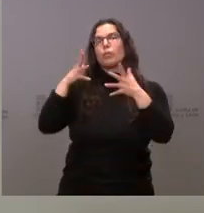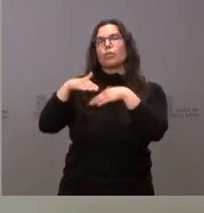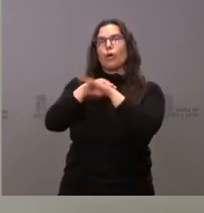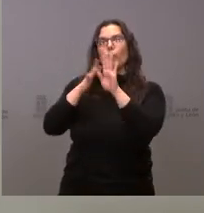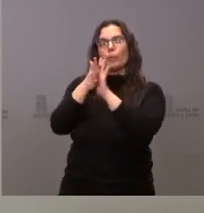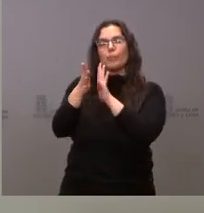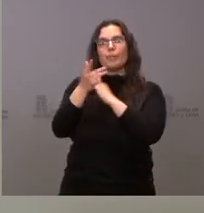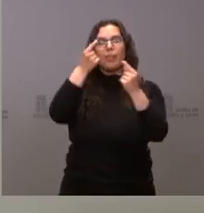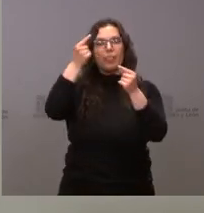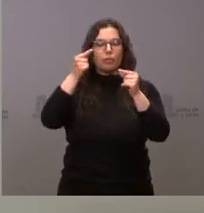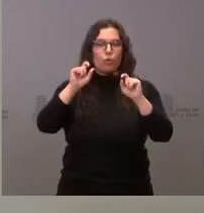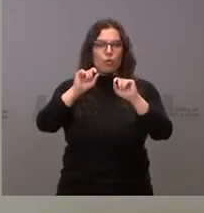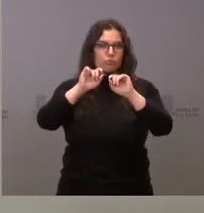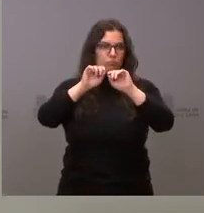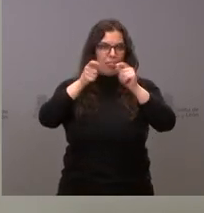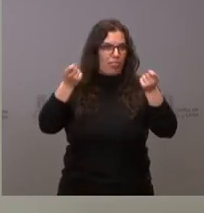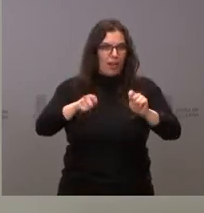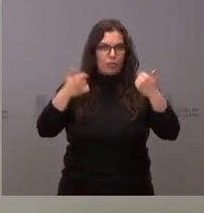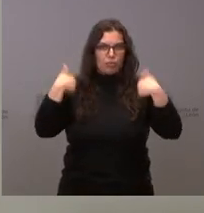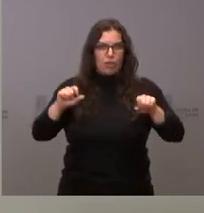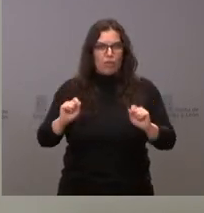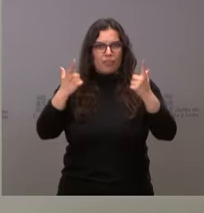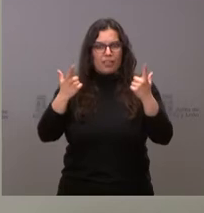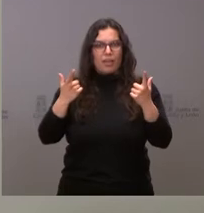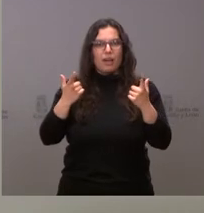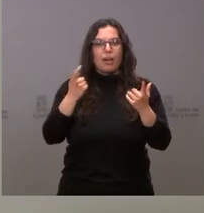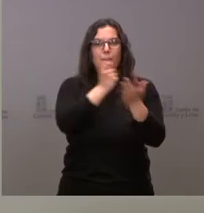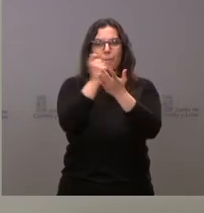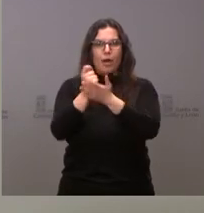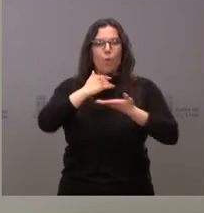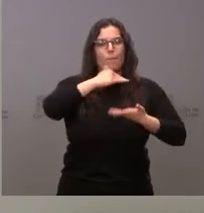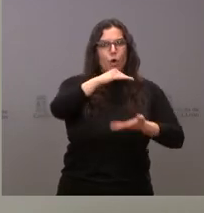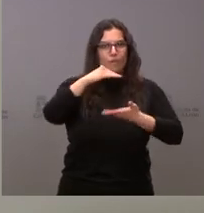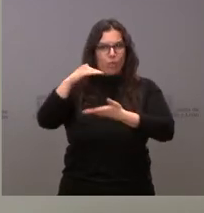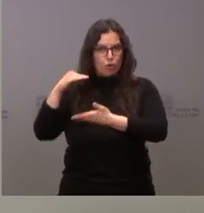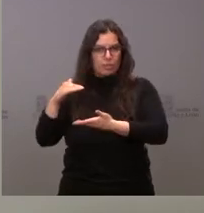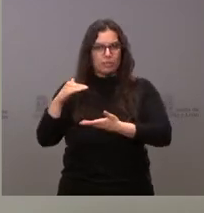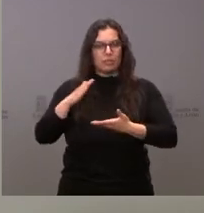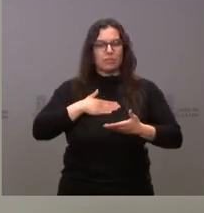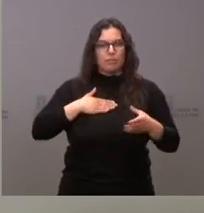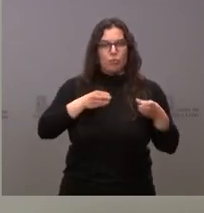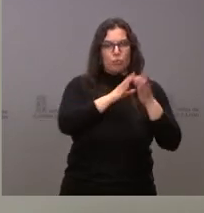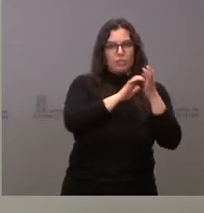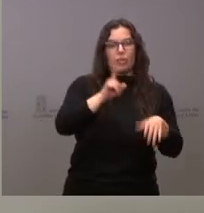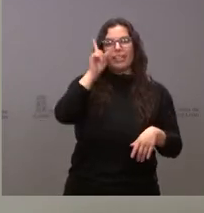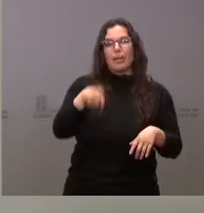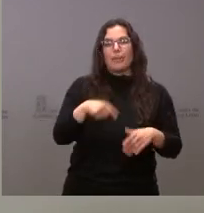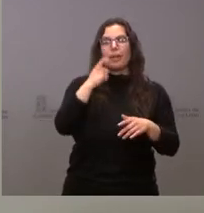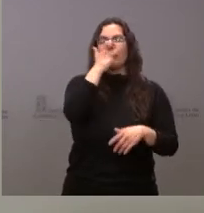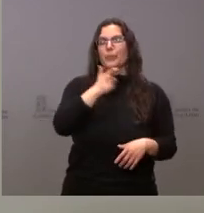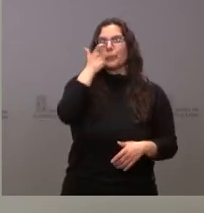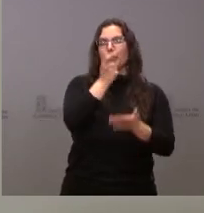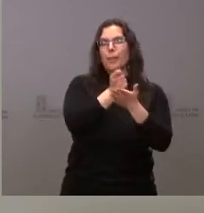del dato definitivo de el pago a proveedores de la junta de castilla y león y el periodo medio de pago de pago